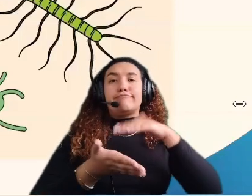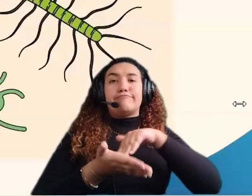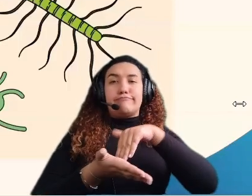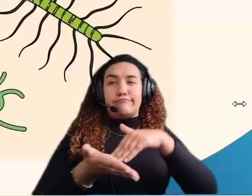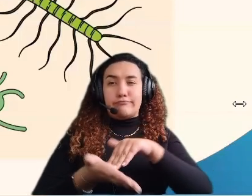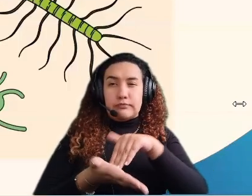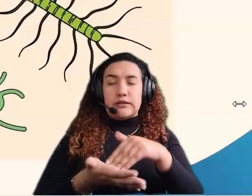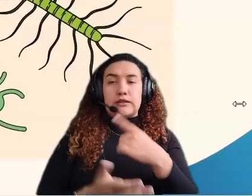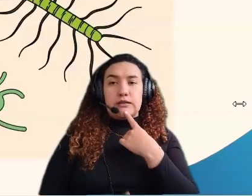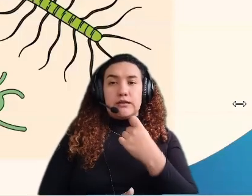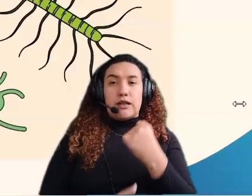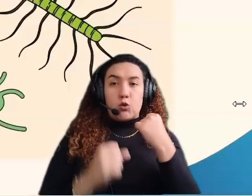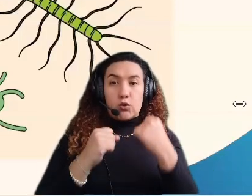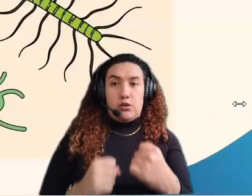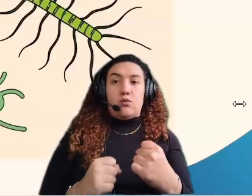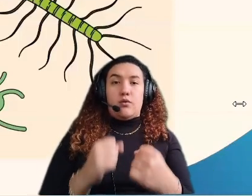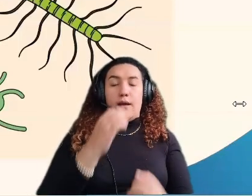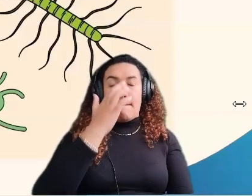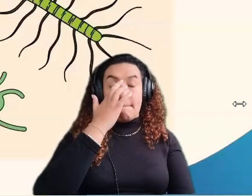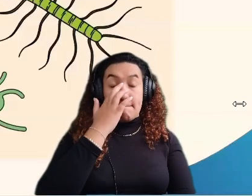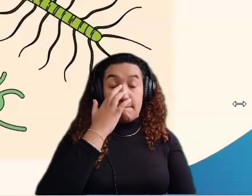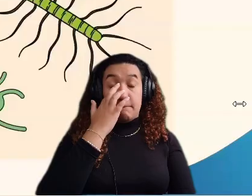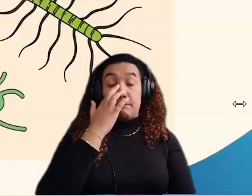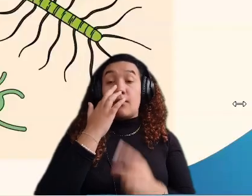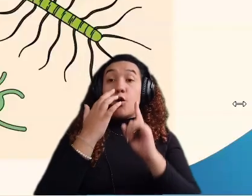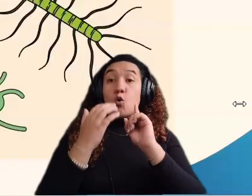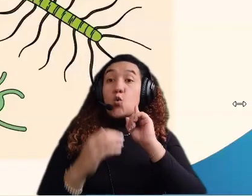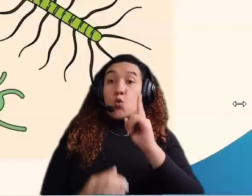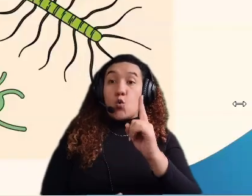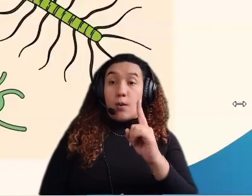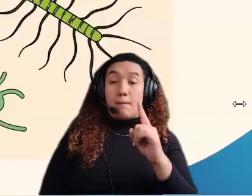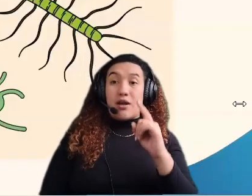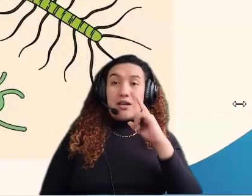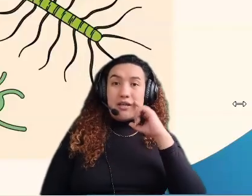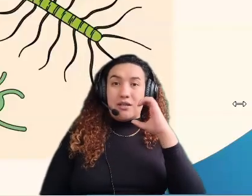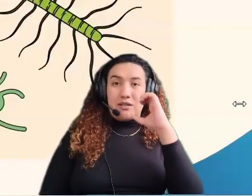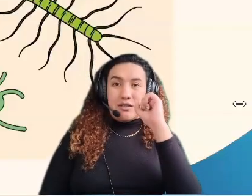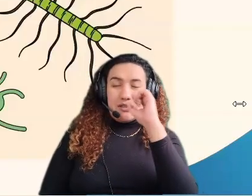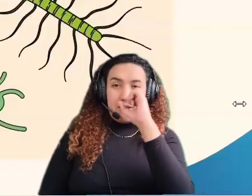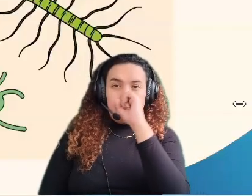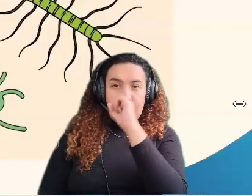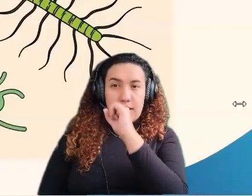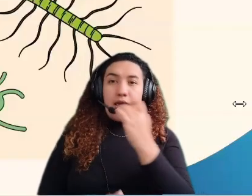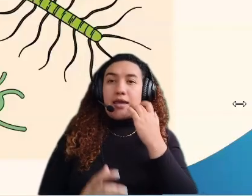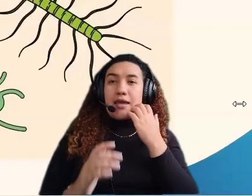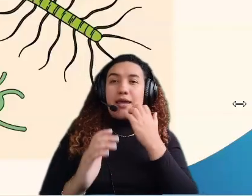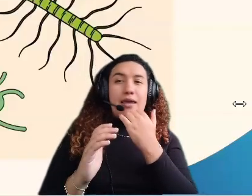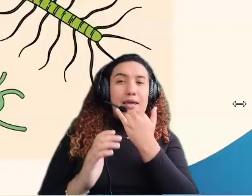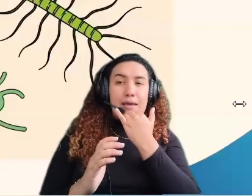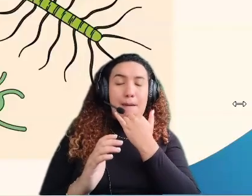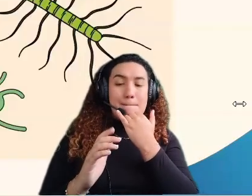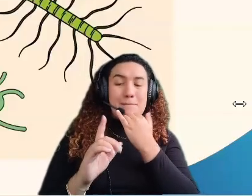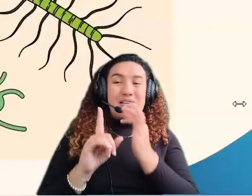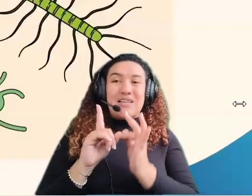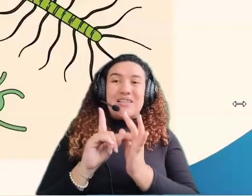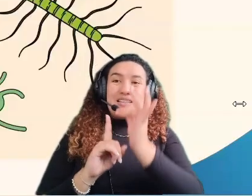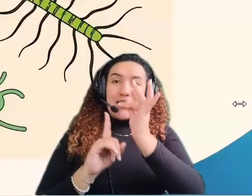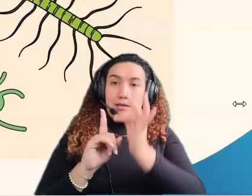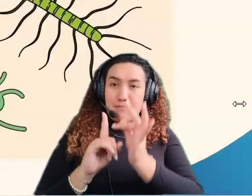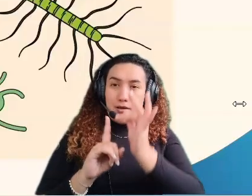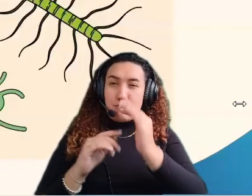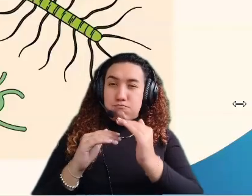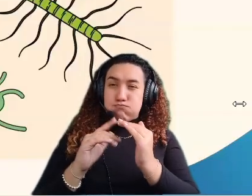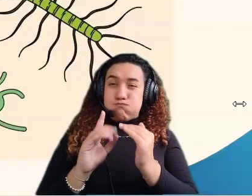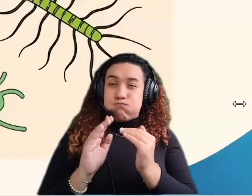concluyó que hay una vulnerabilidad crítica, dado que los hallazgos indican que el incremento de la temperatura y la falta